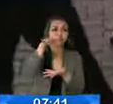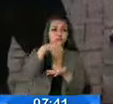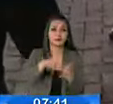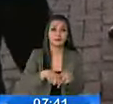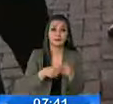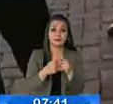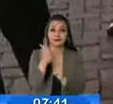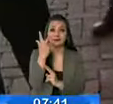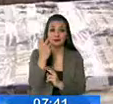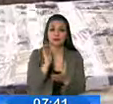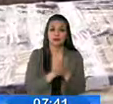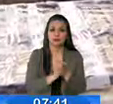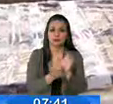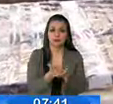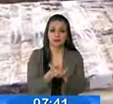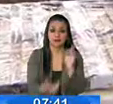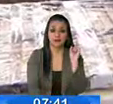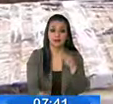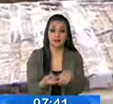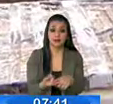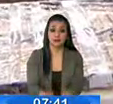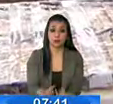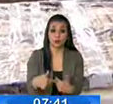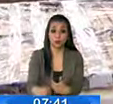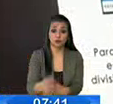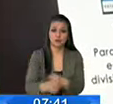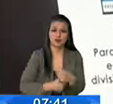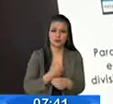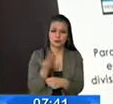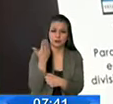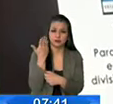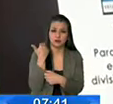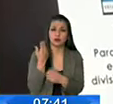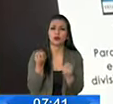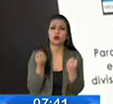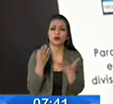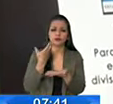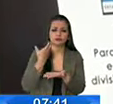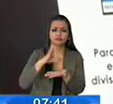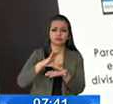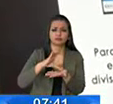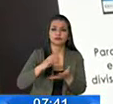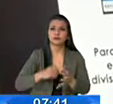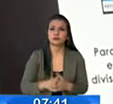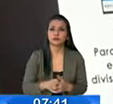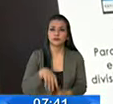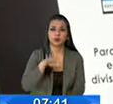de noviembre hasta el último día del año pasado, el monto ascendió a